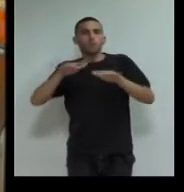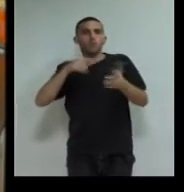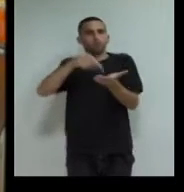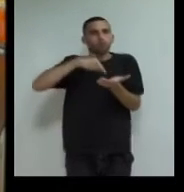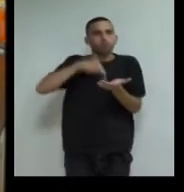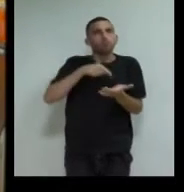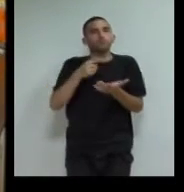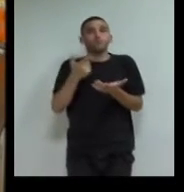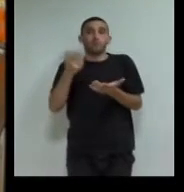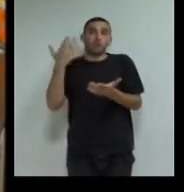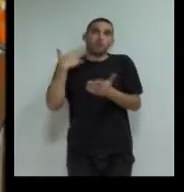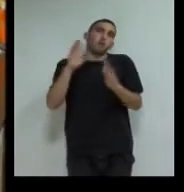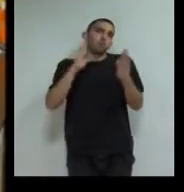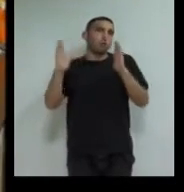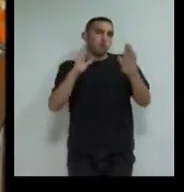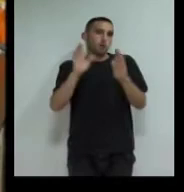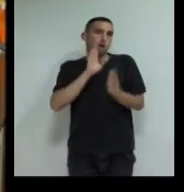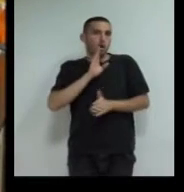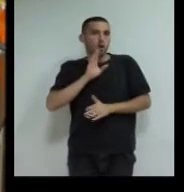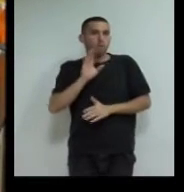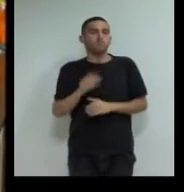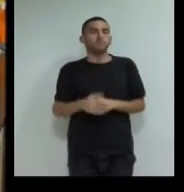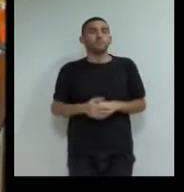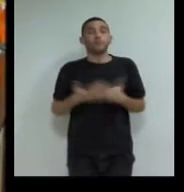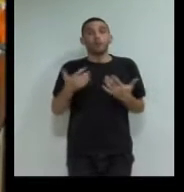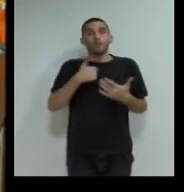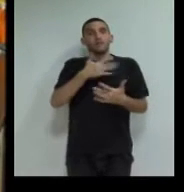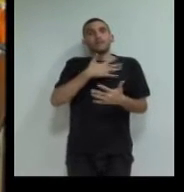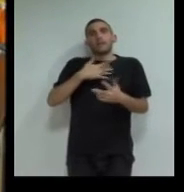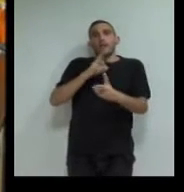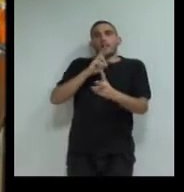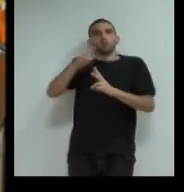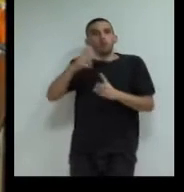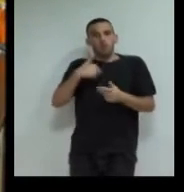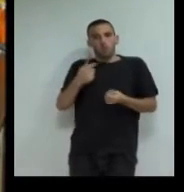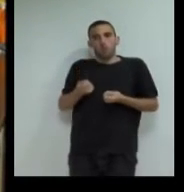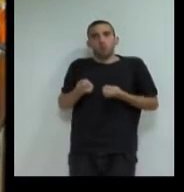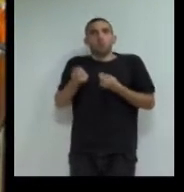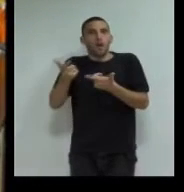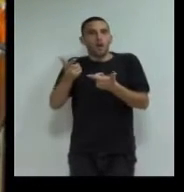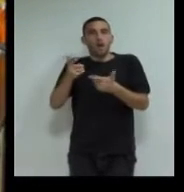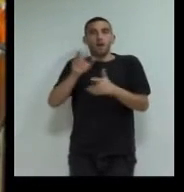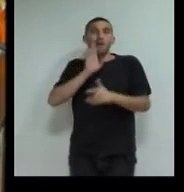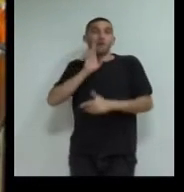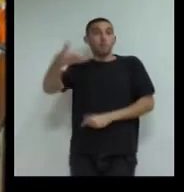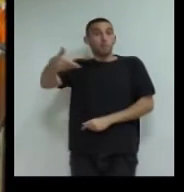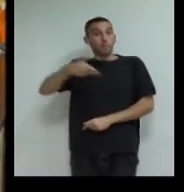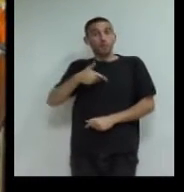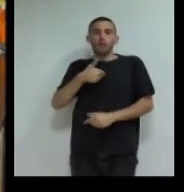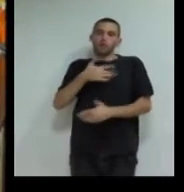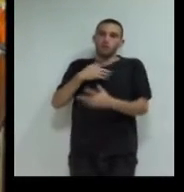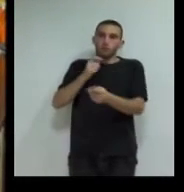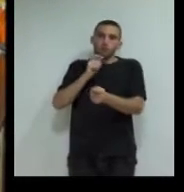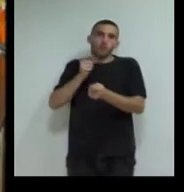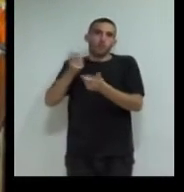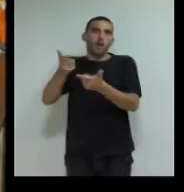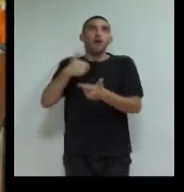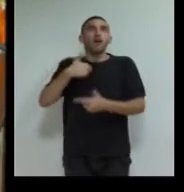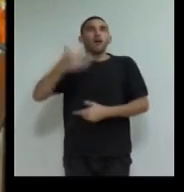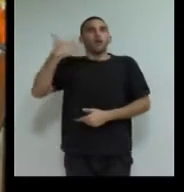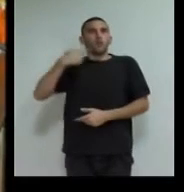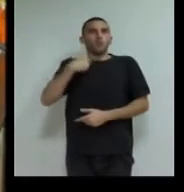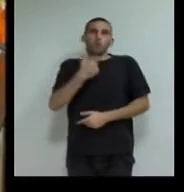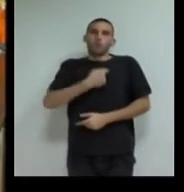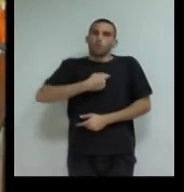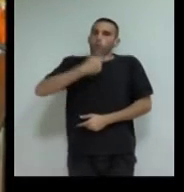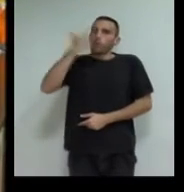era en ese momento. Y intentamos dar respuesta a aquello que se nos pedía. Hoy me pongo muy colorado al recordar aquellos